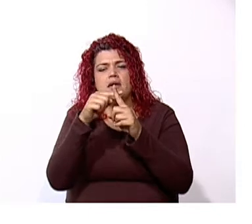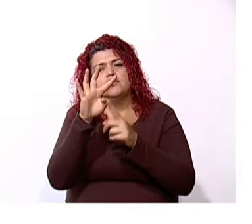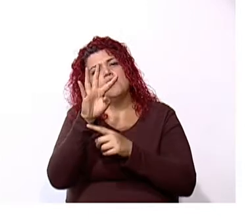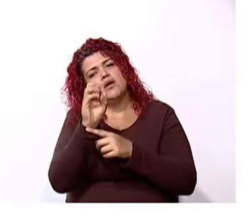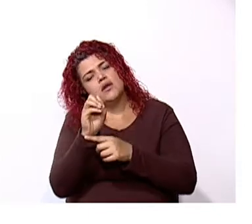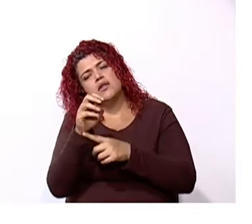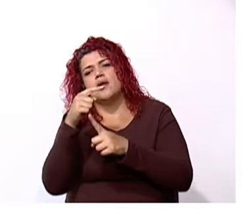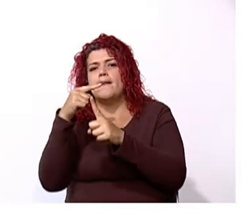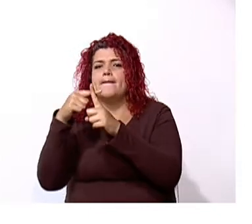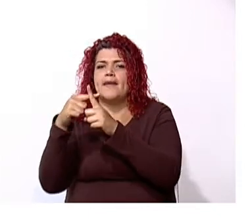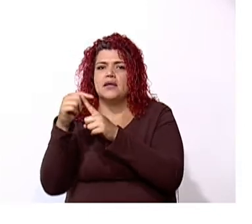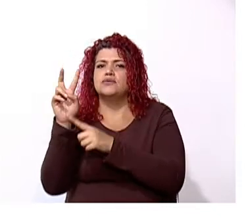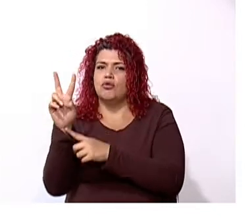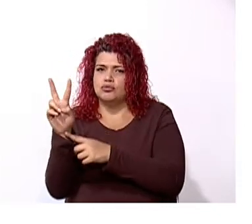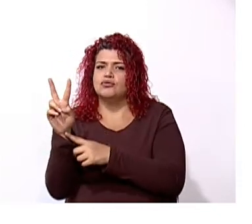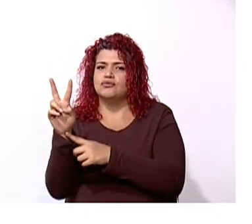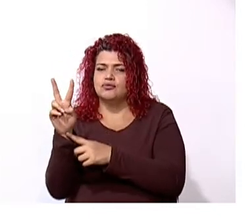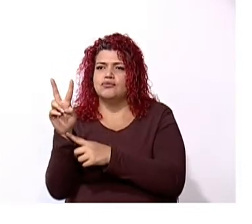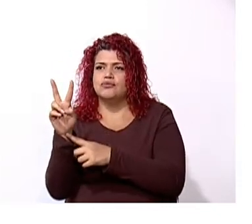40 más 2.